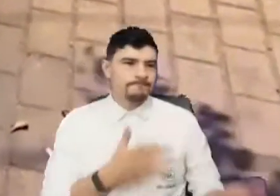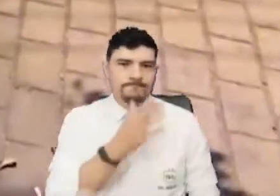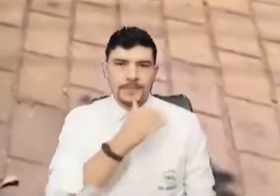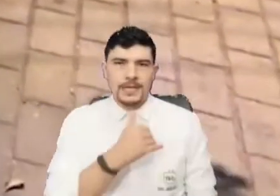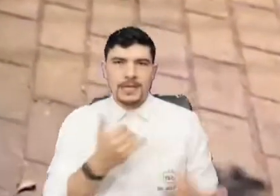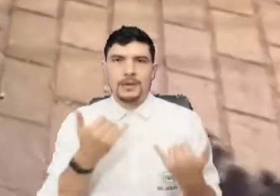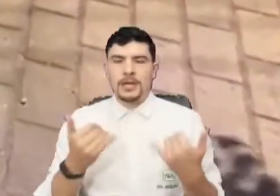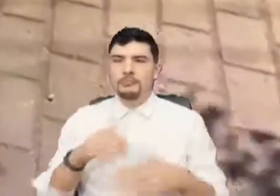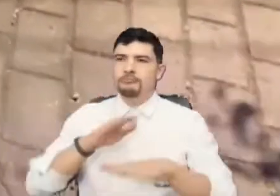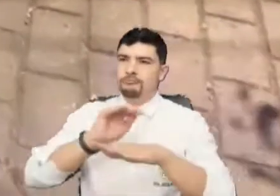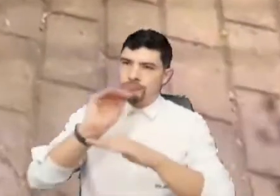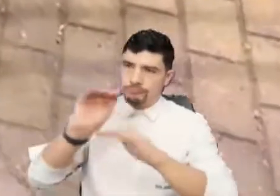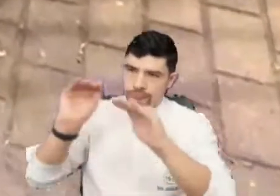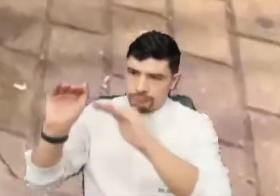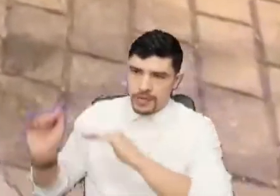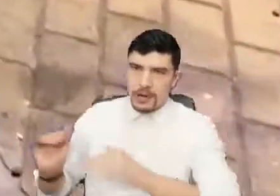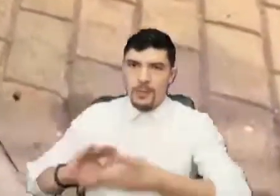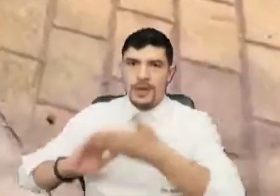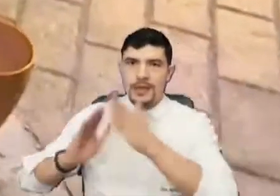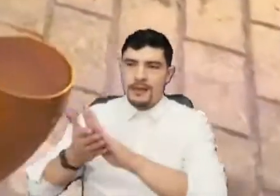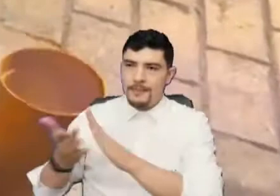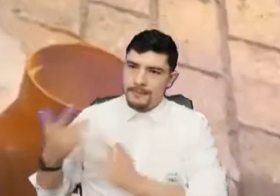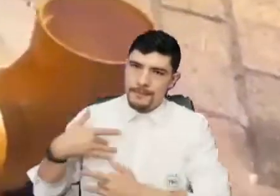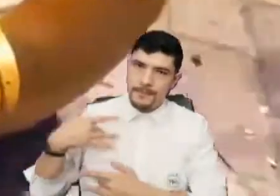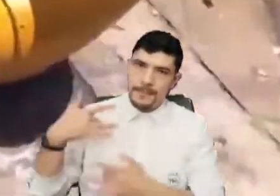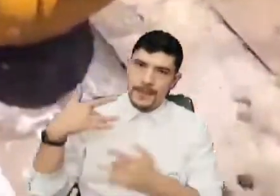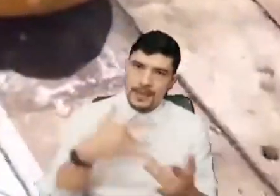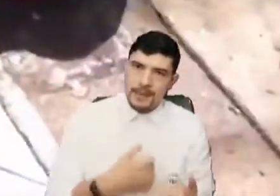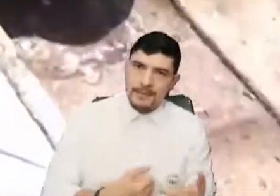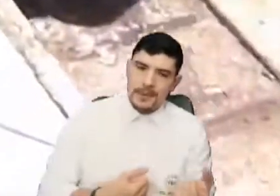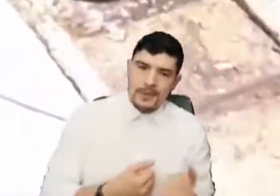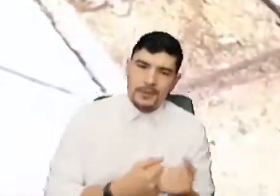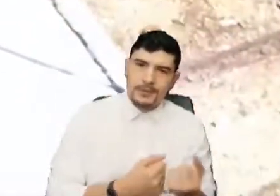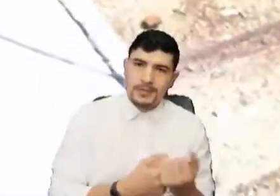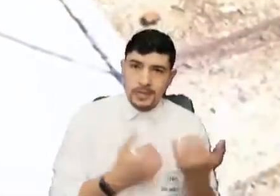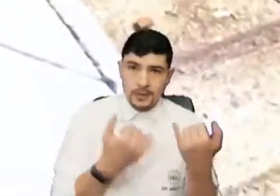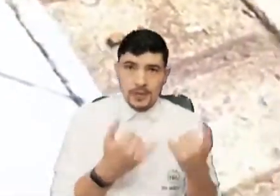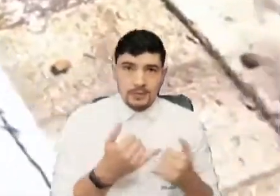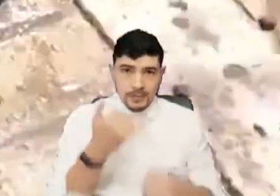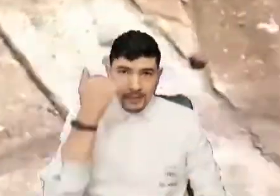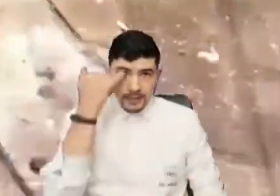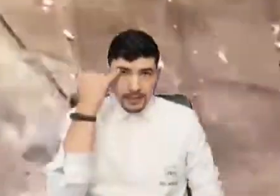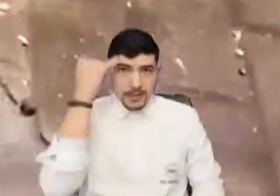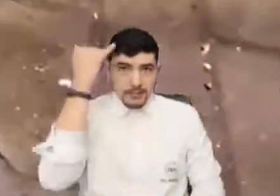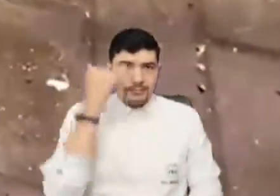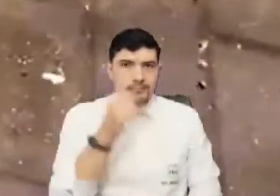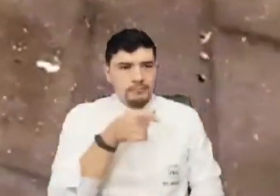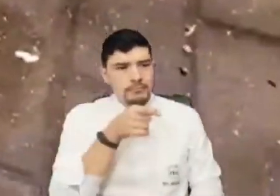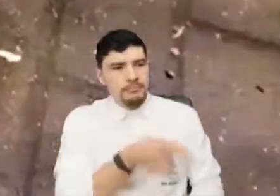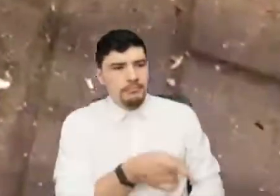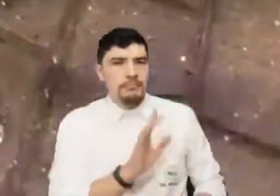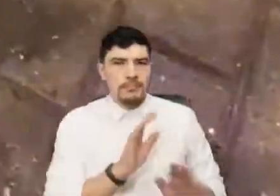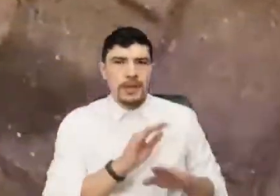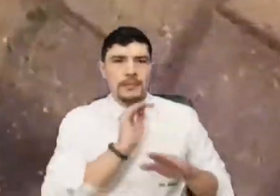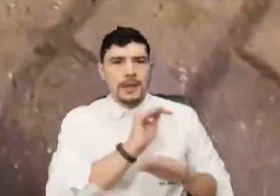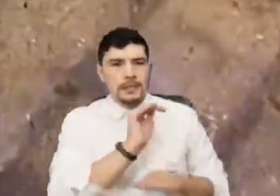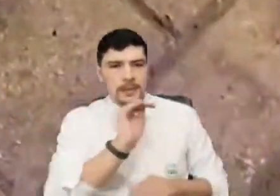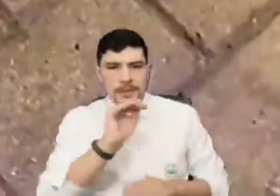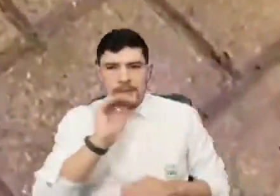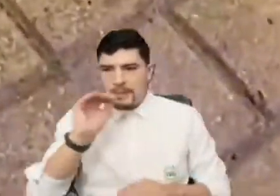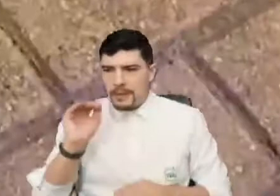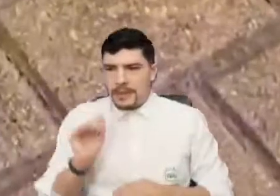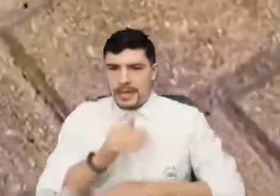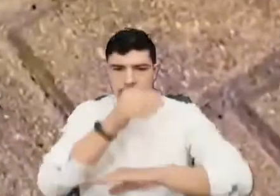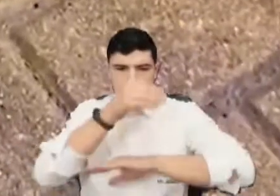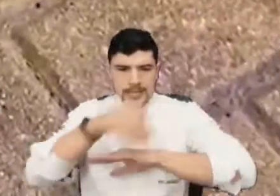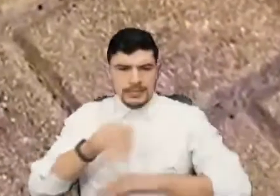mundial es producto de los patrullajes constantes que realizamos en la calle podemos identificar la cantidad